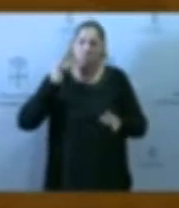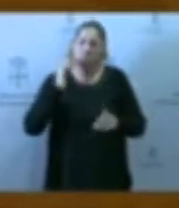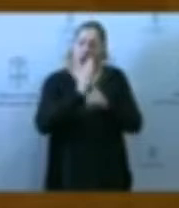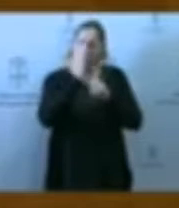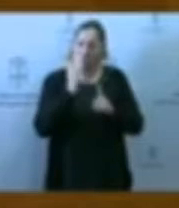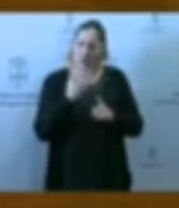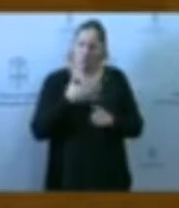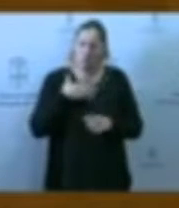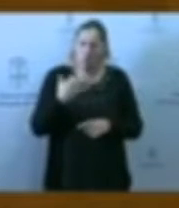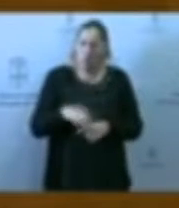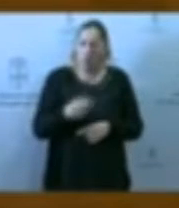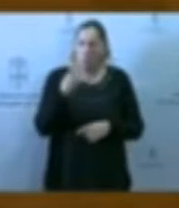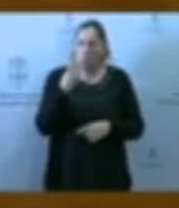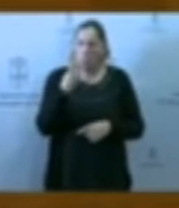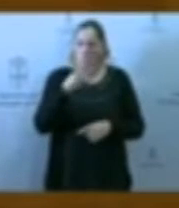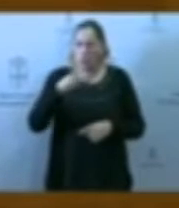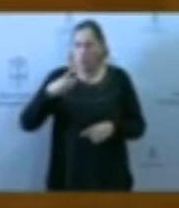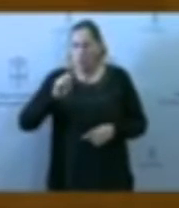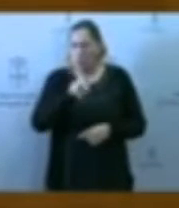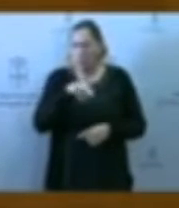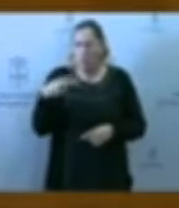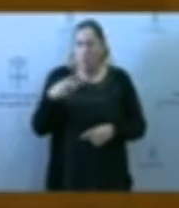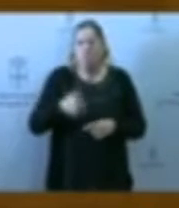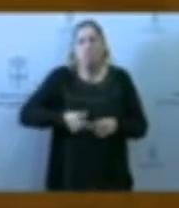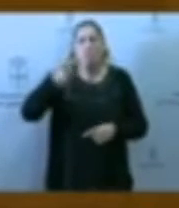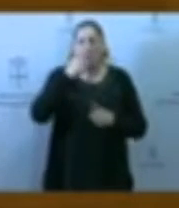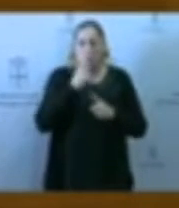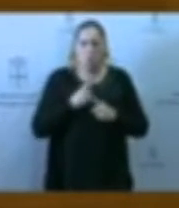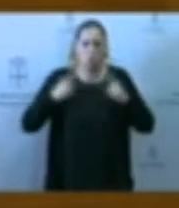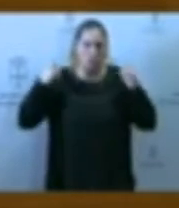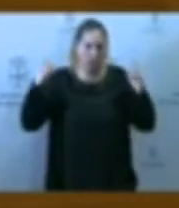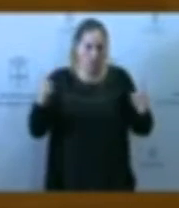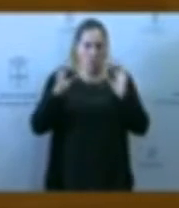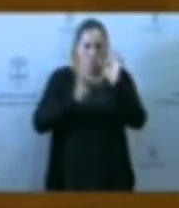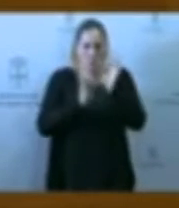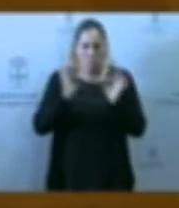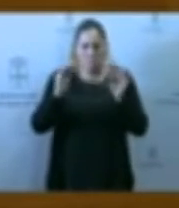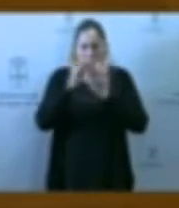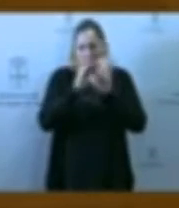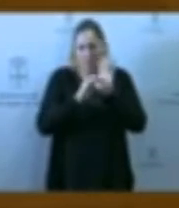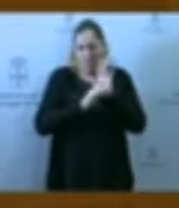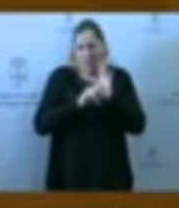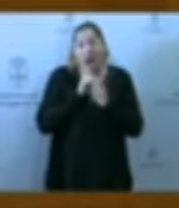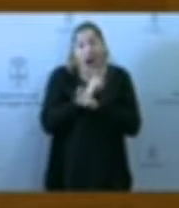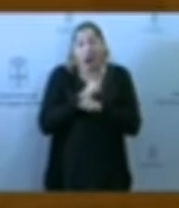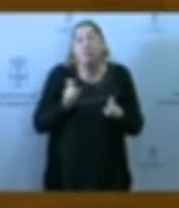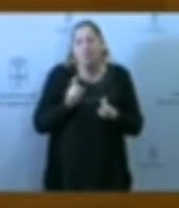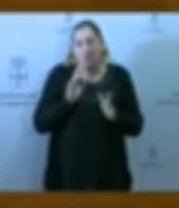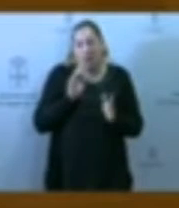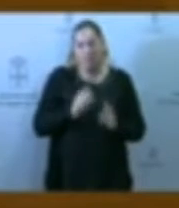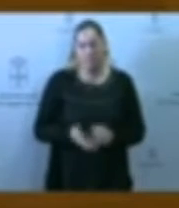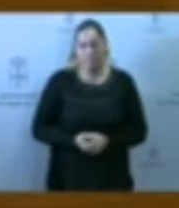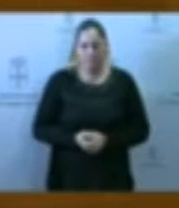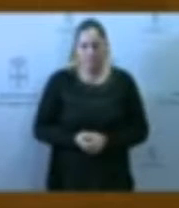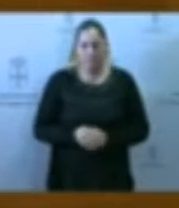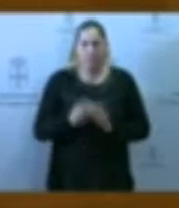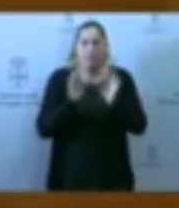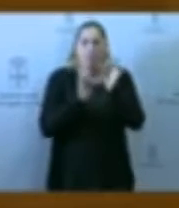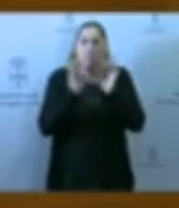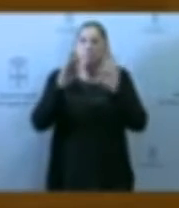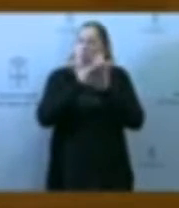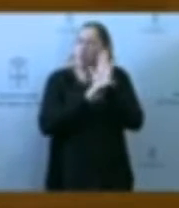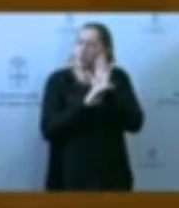que tendrá un coste de unos 200 euros más al año tras las medidas, posibles medidas anunciadas, ¿no? Esta medida afectaría